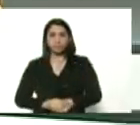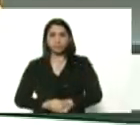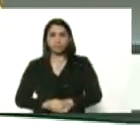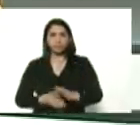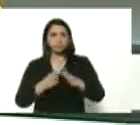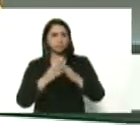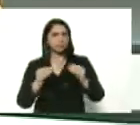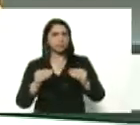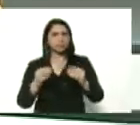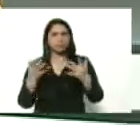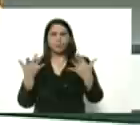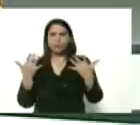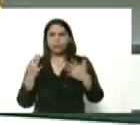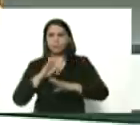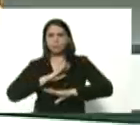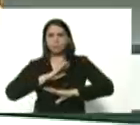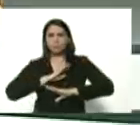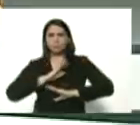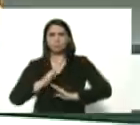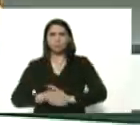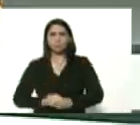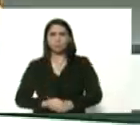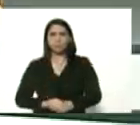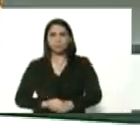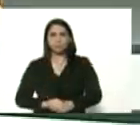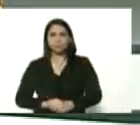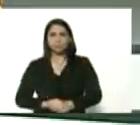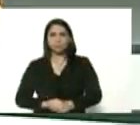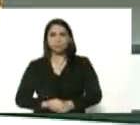Todo ha caído en nuestras manos.